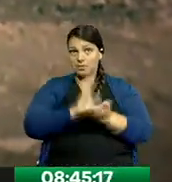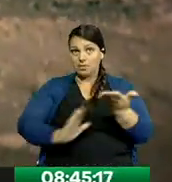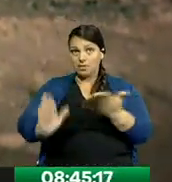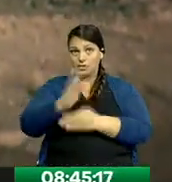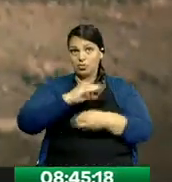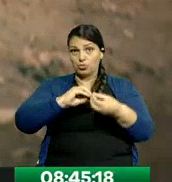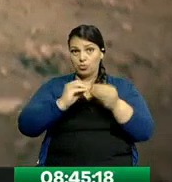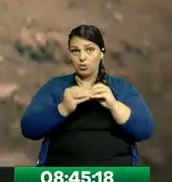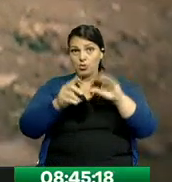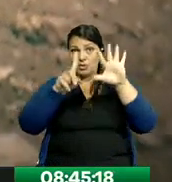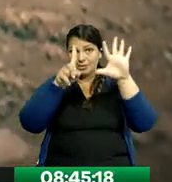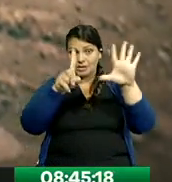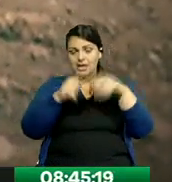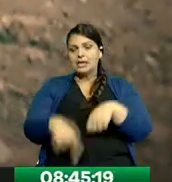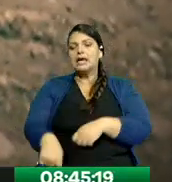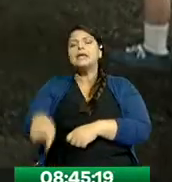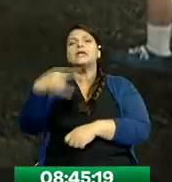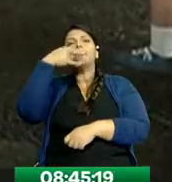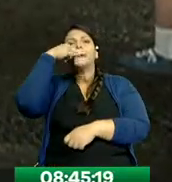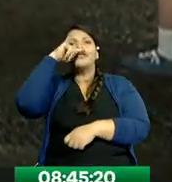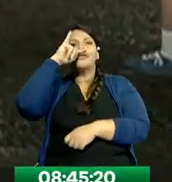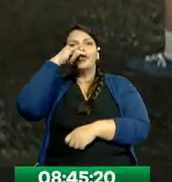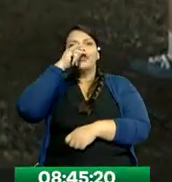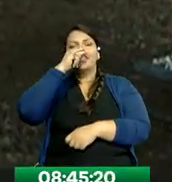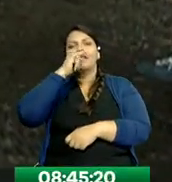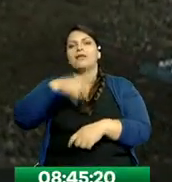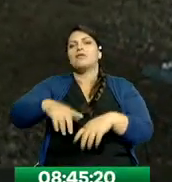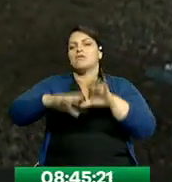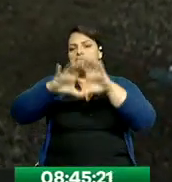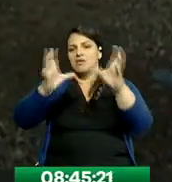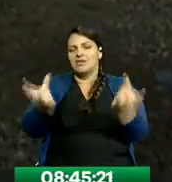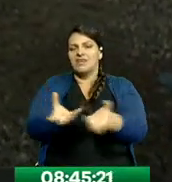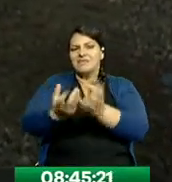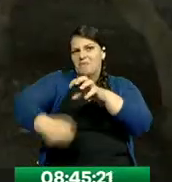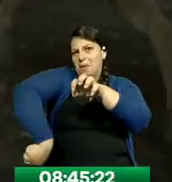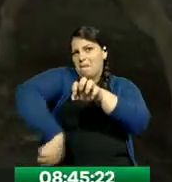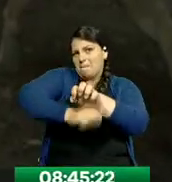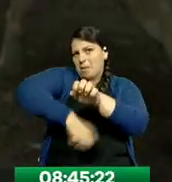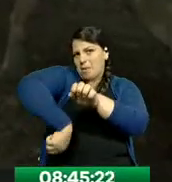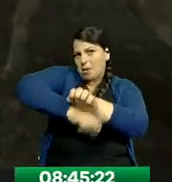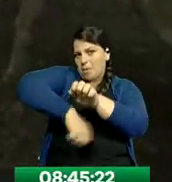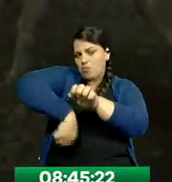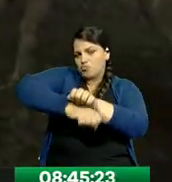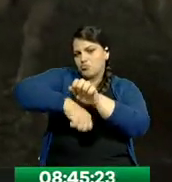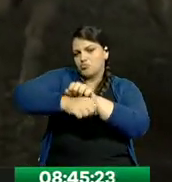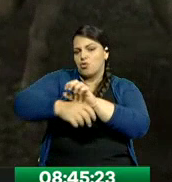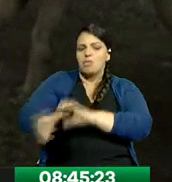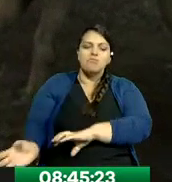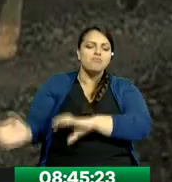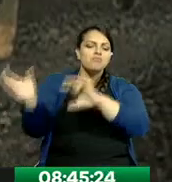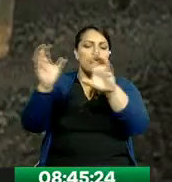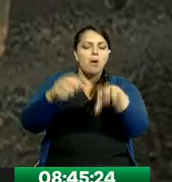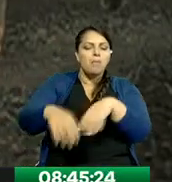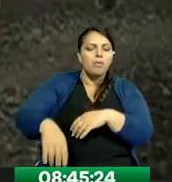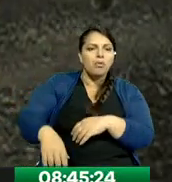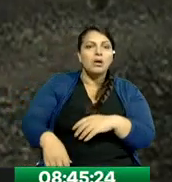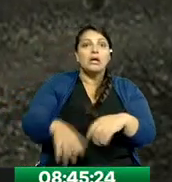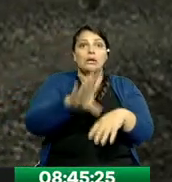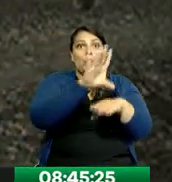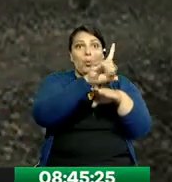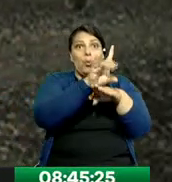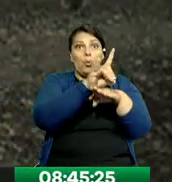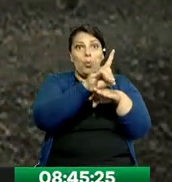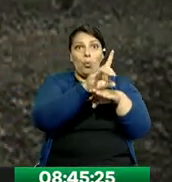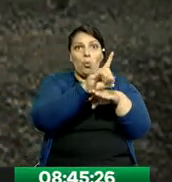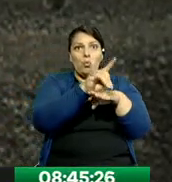del infante, el vecino dejó la puerta abierta y el animal salió y fue directo a él a atacarlo, lanzándolo al piso y mordiendo sus partes